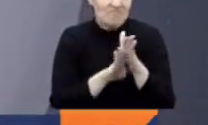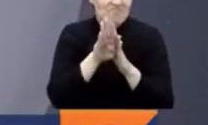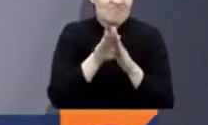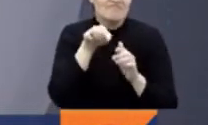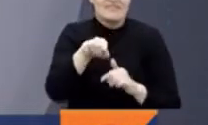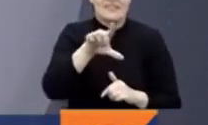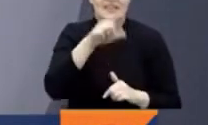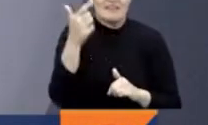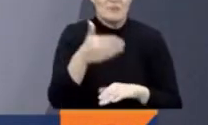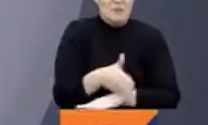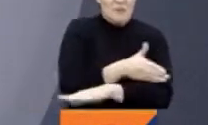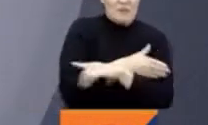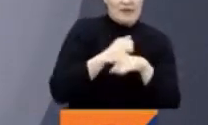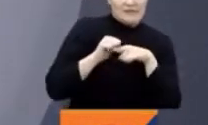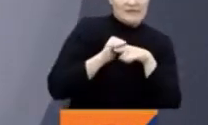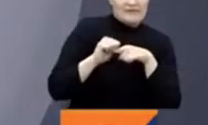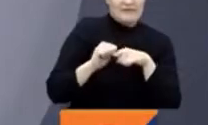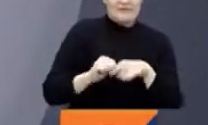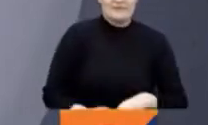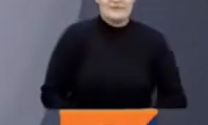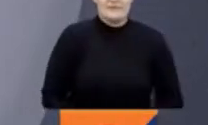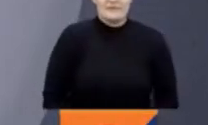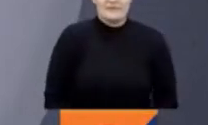esta pretemporada.